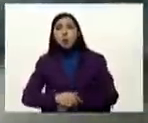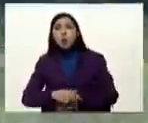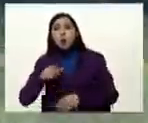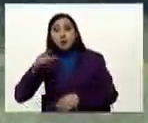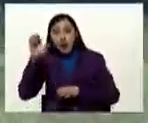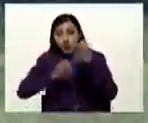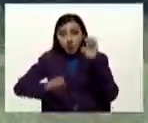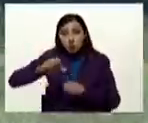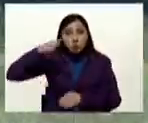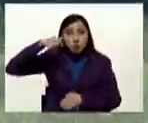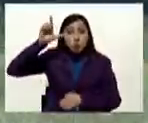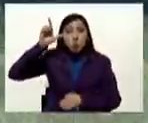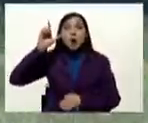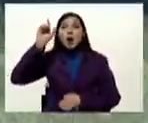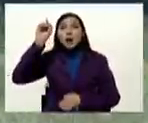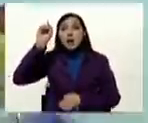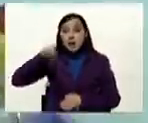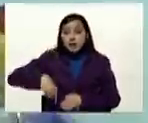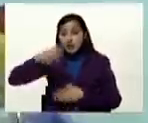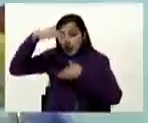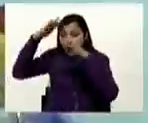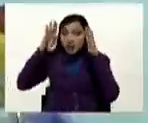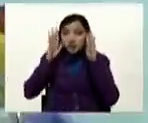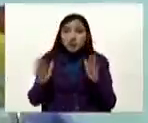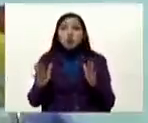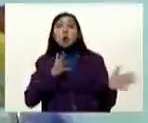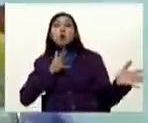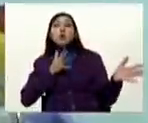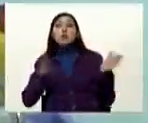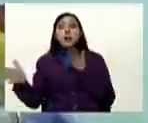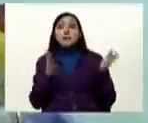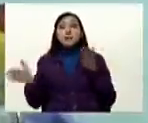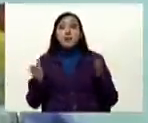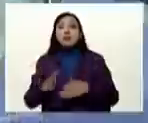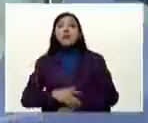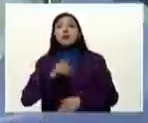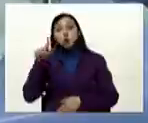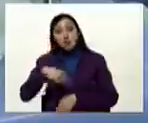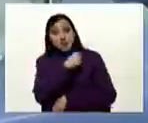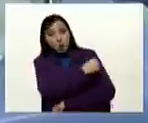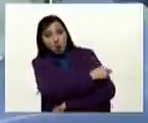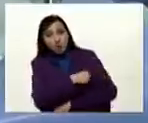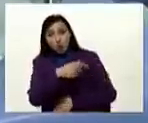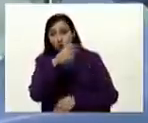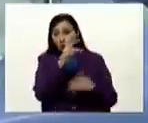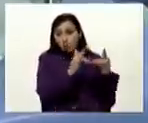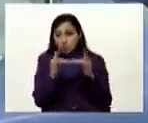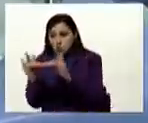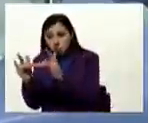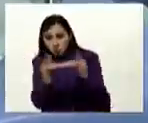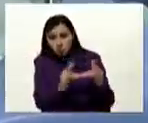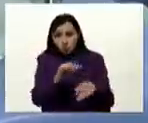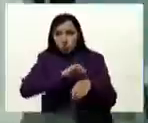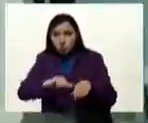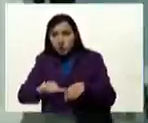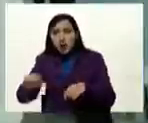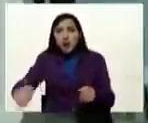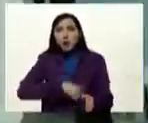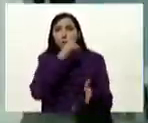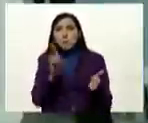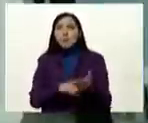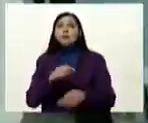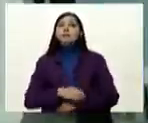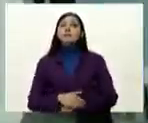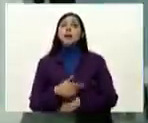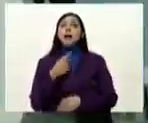urología y el área también del servicio de hospitalización, de cirugía general. Presidente,